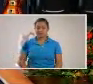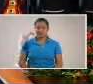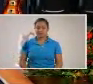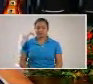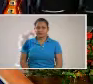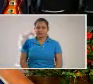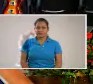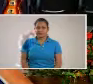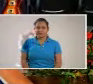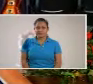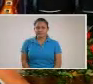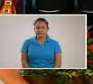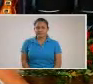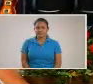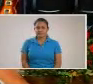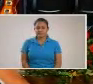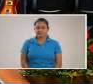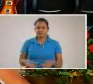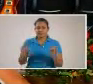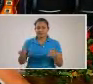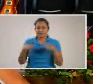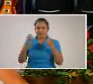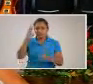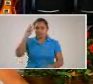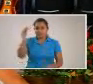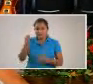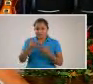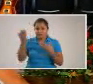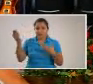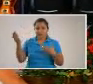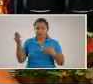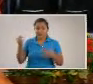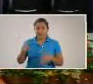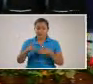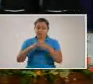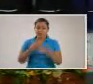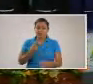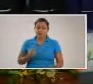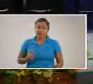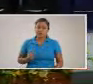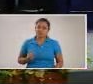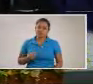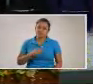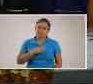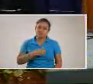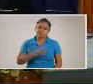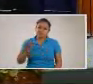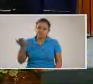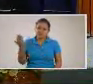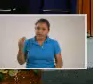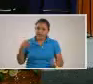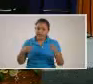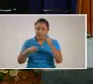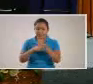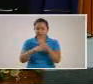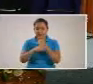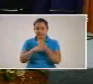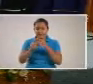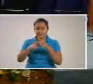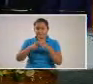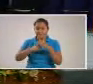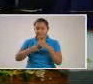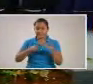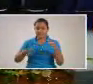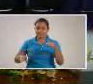Atlántico Norte. Entonces, ¿qué pasó con esto? Cuando se dio ese conflicto, empezaron a